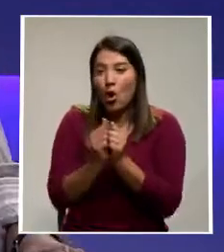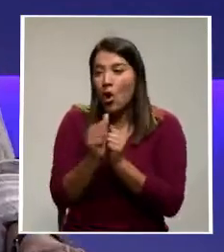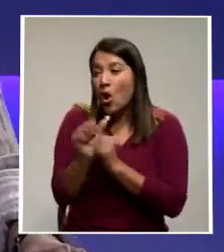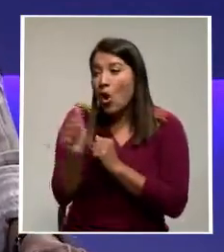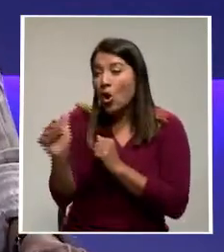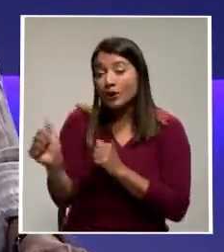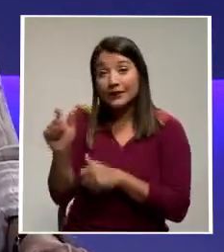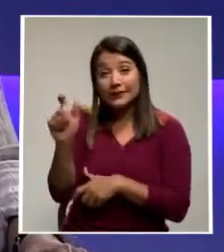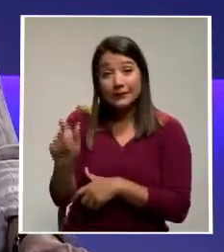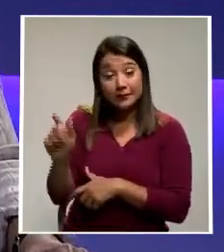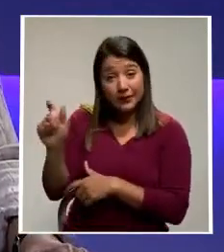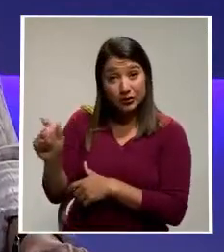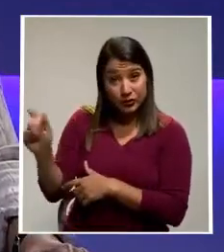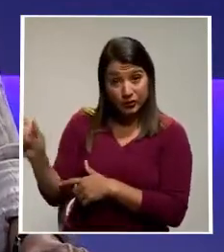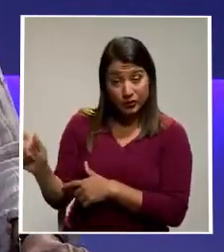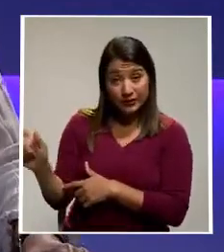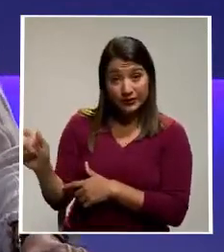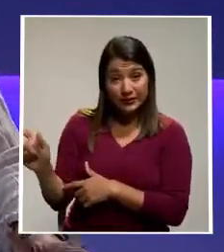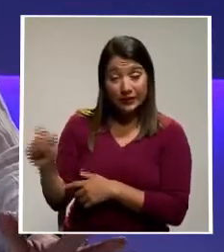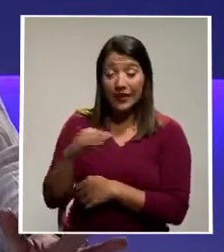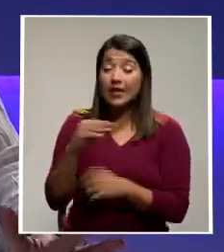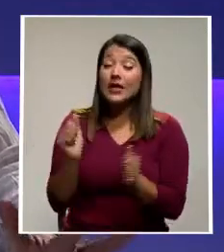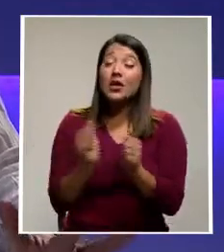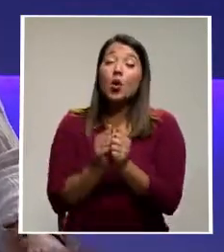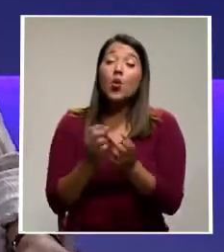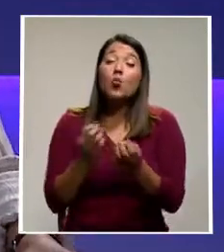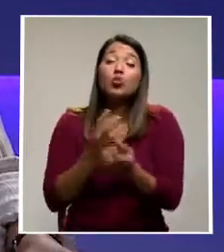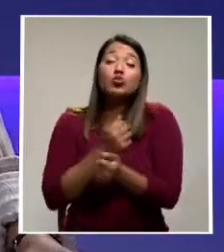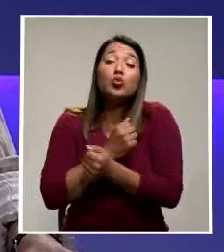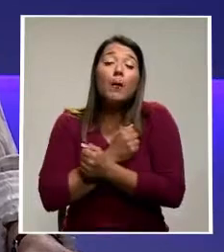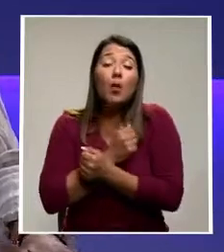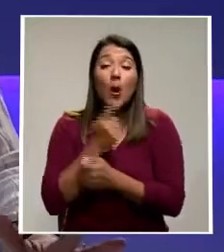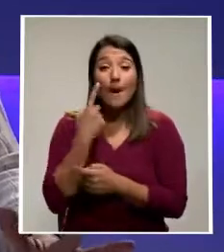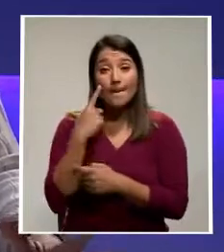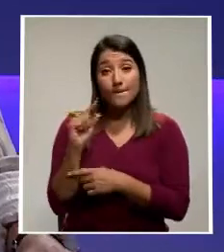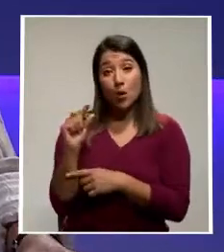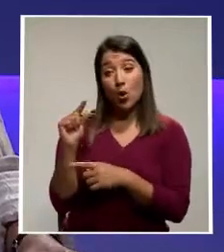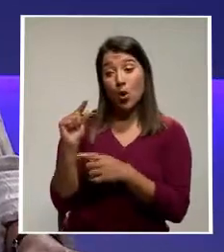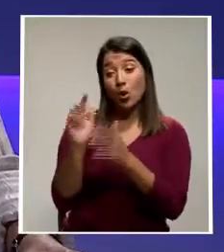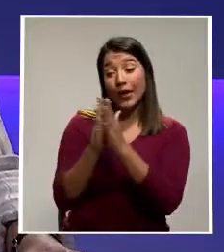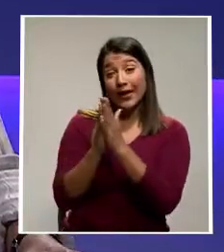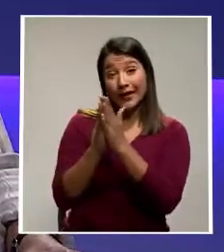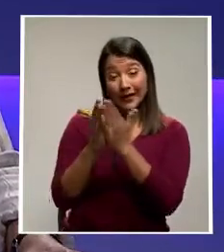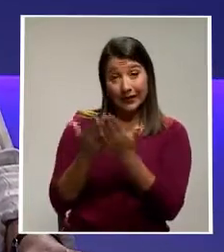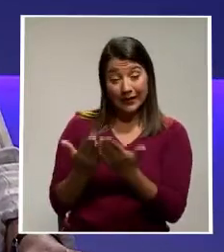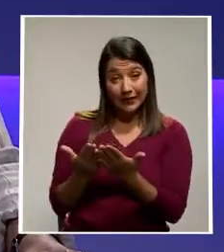prójimas, y con mucho amor por la palabra y la literatura,